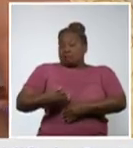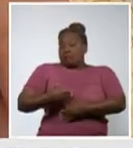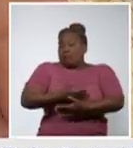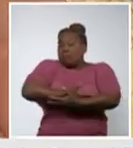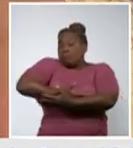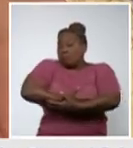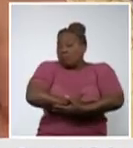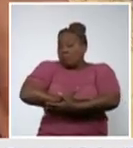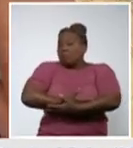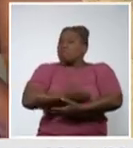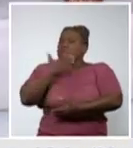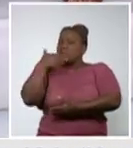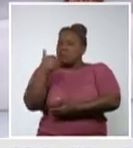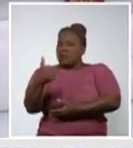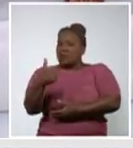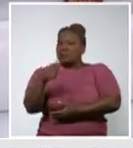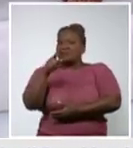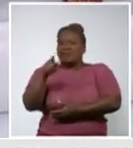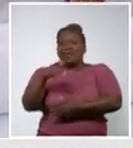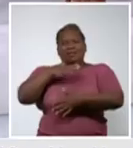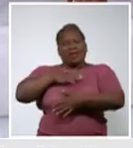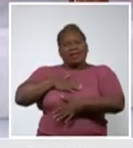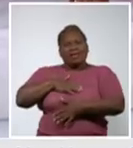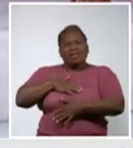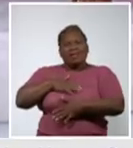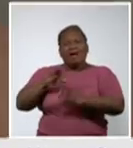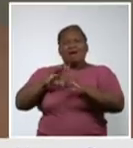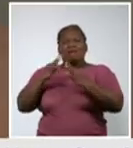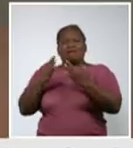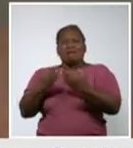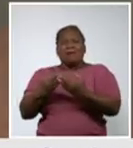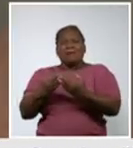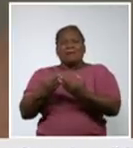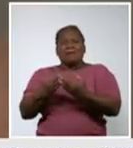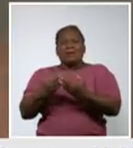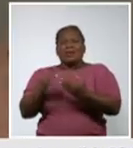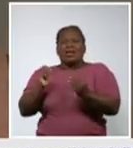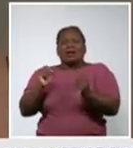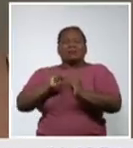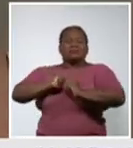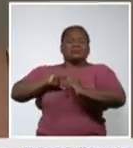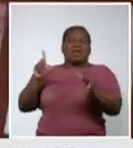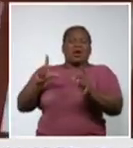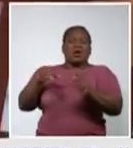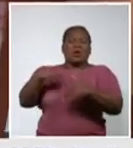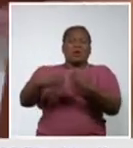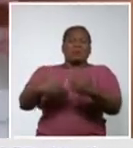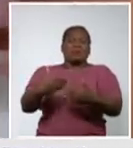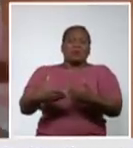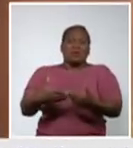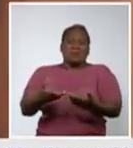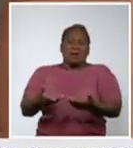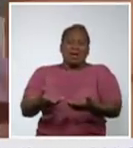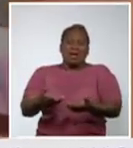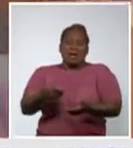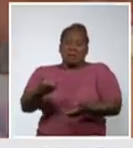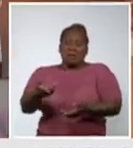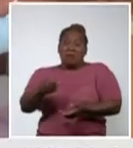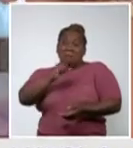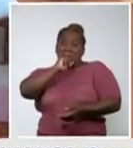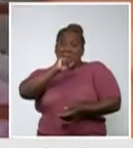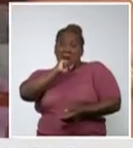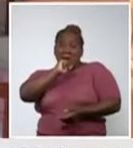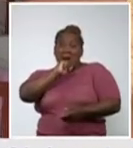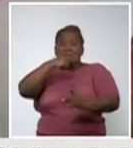que emana de este hogar, la familia más cercana todavía se impacta con lo acontecido porque Maydi fue una embarazada positiva a